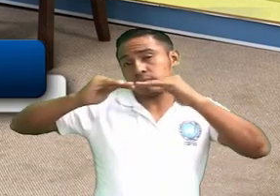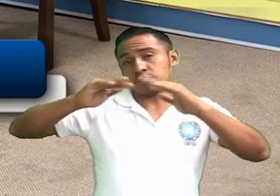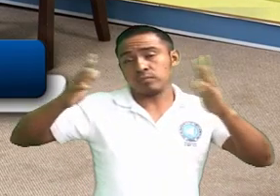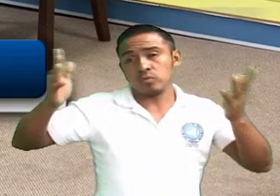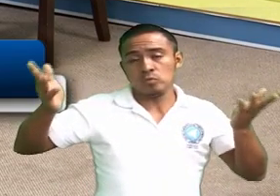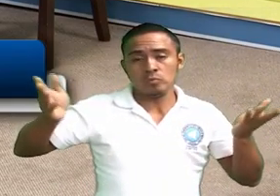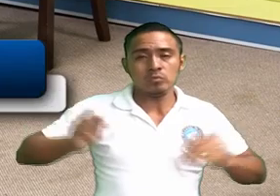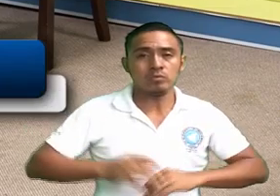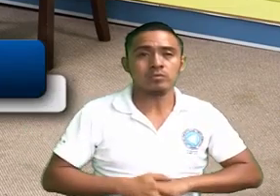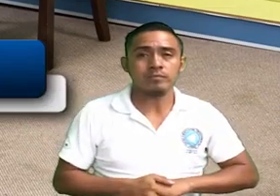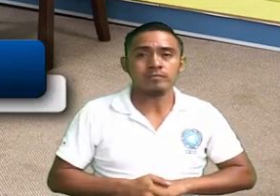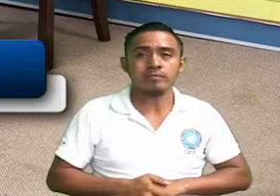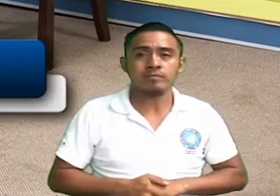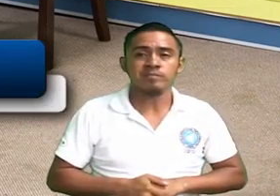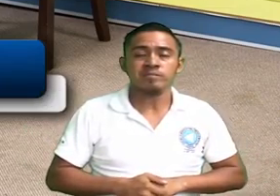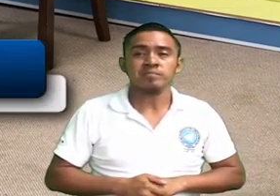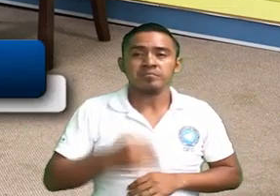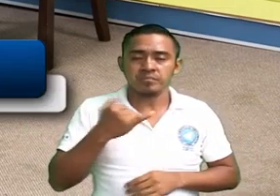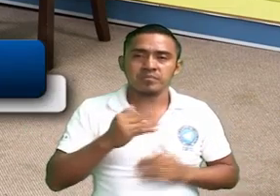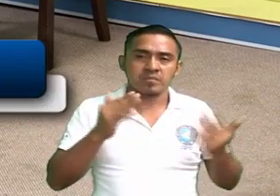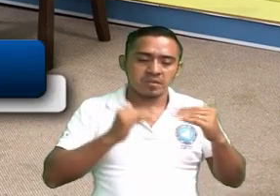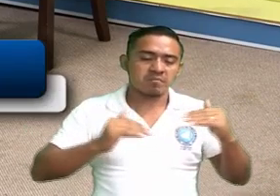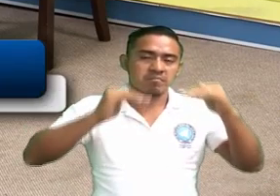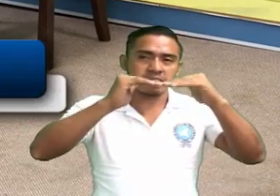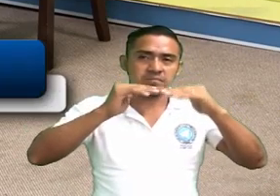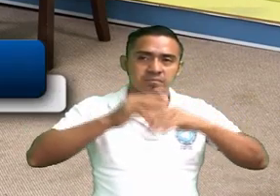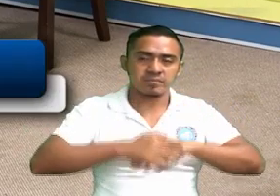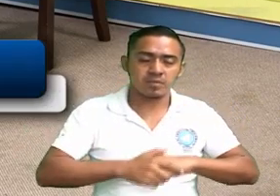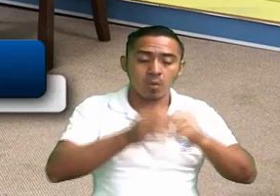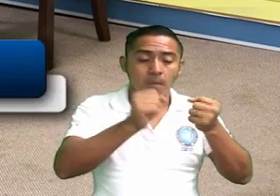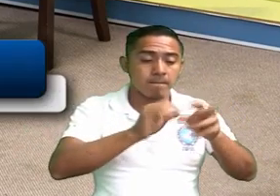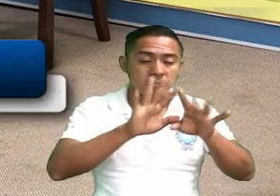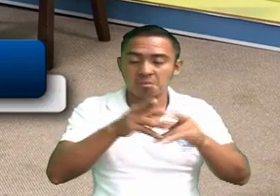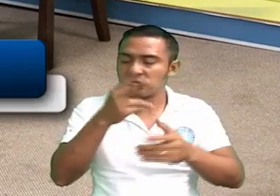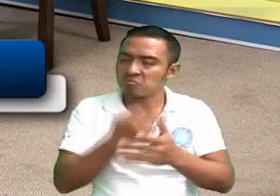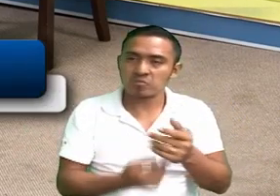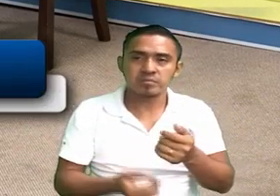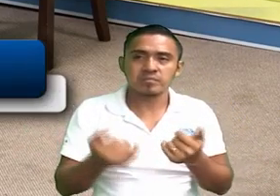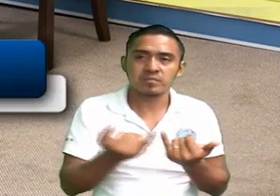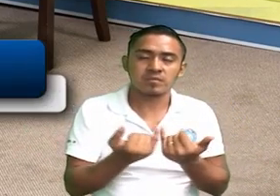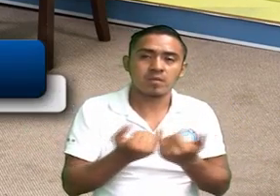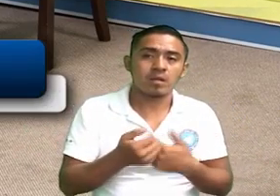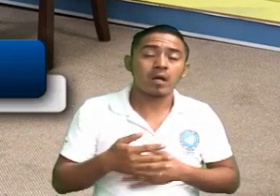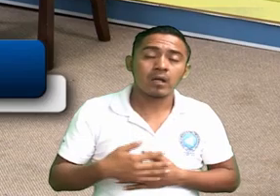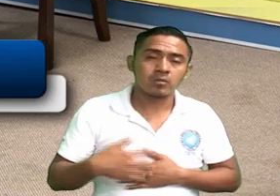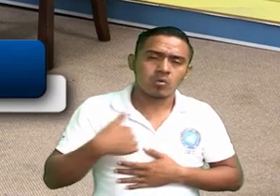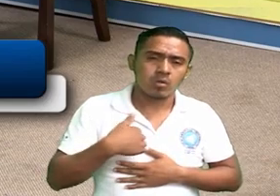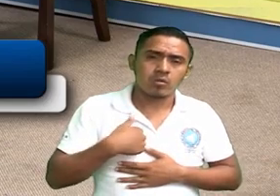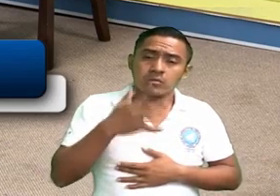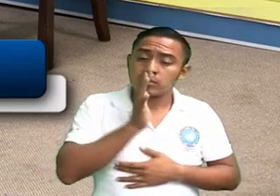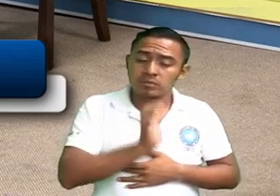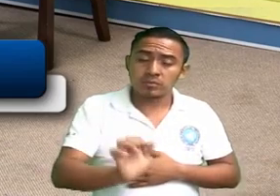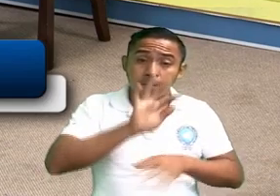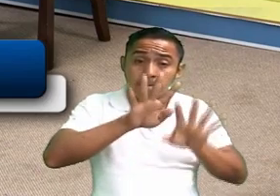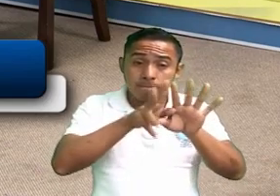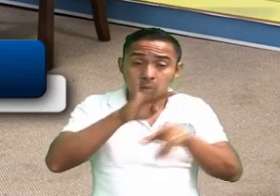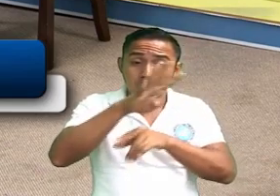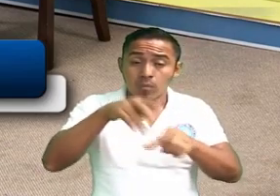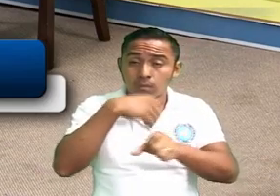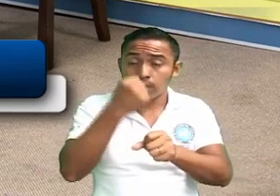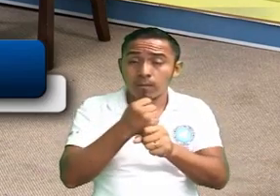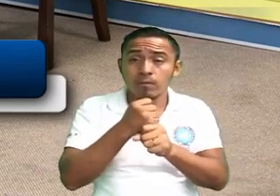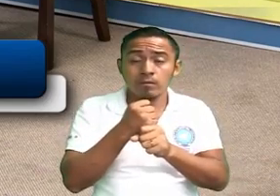niños retrasan su desarrollo del lenguaje. ¿Esta habla tardía en los infantes, licenciada, suele presentarse más en niños